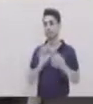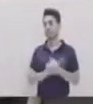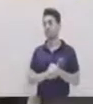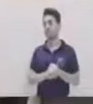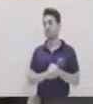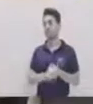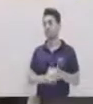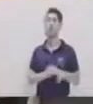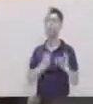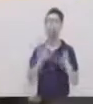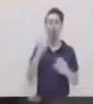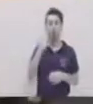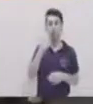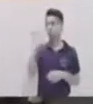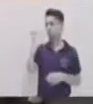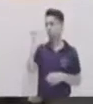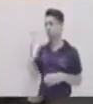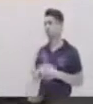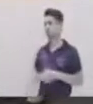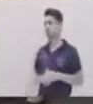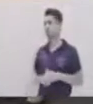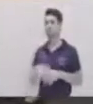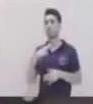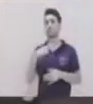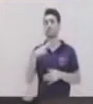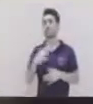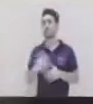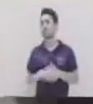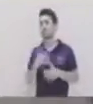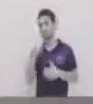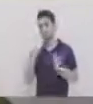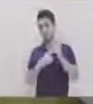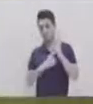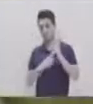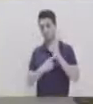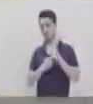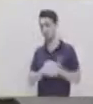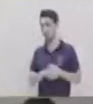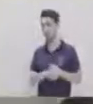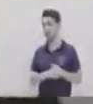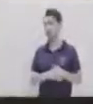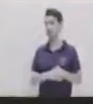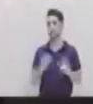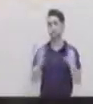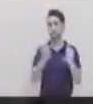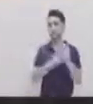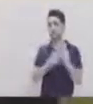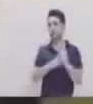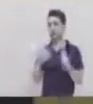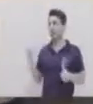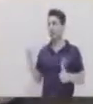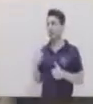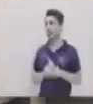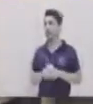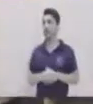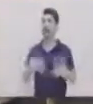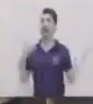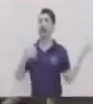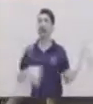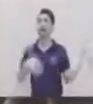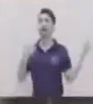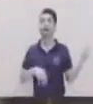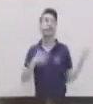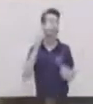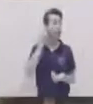Muy bien, ¿cómo pueden darse cuenta? Acá tengo, les voy a enseñar la primera que tengo por acá. Es